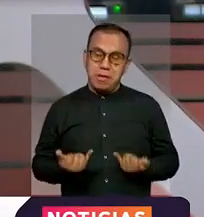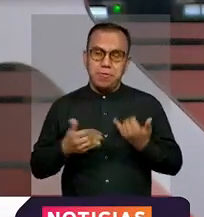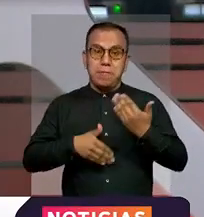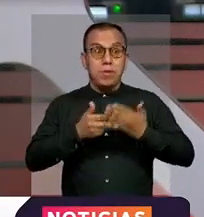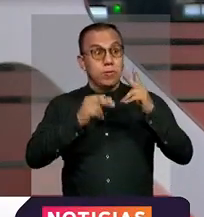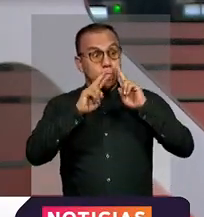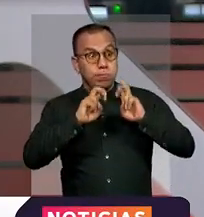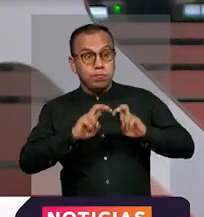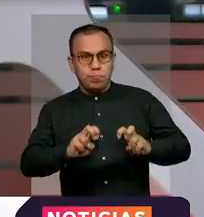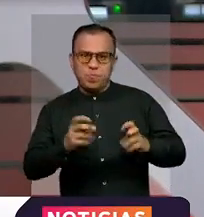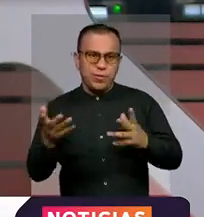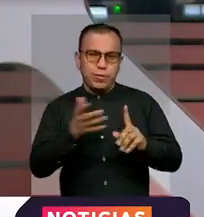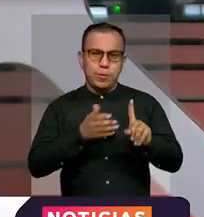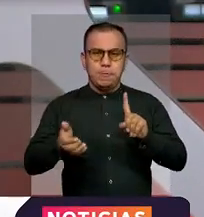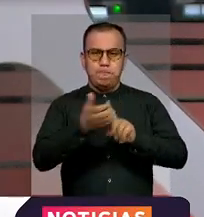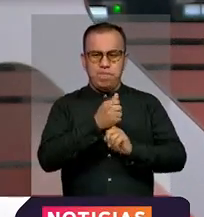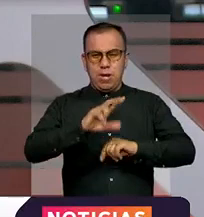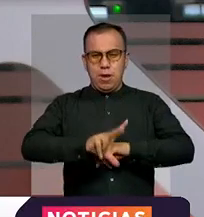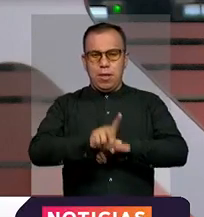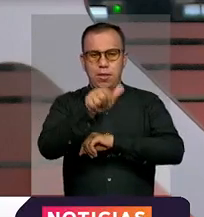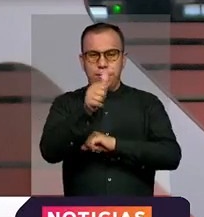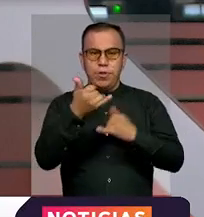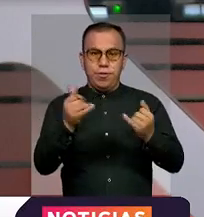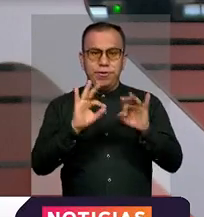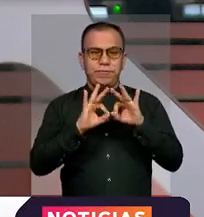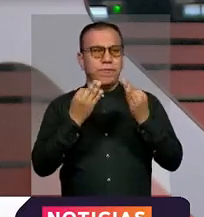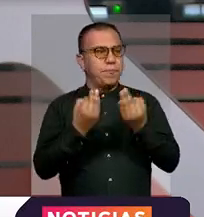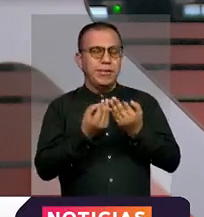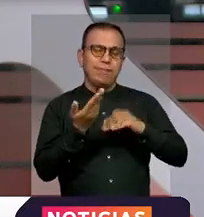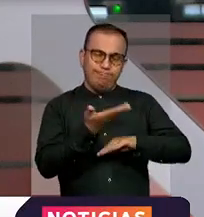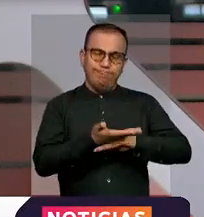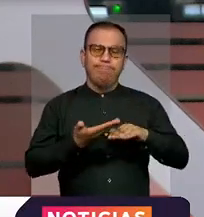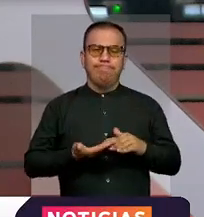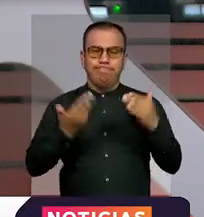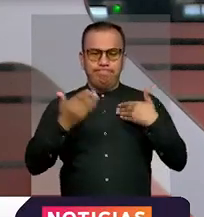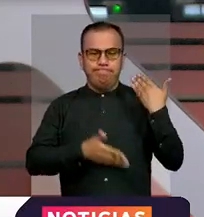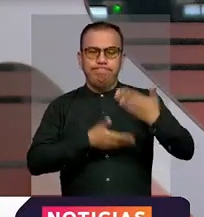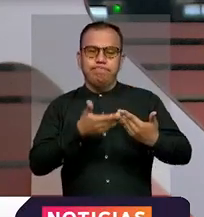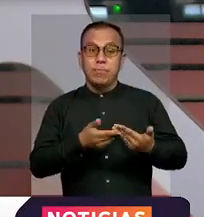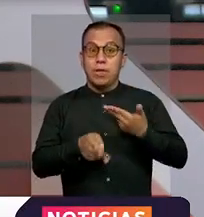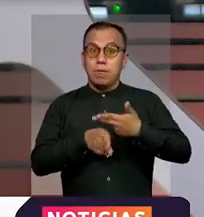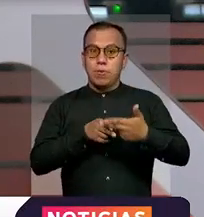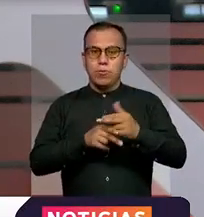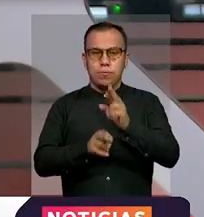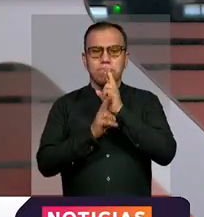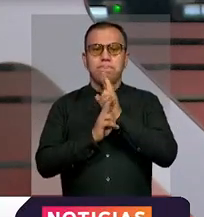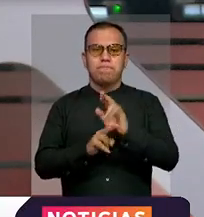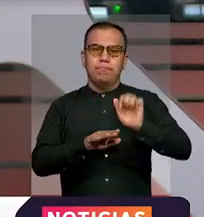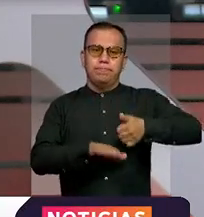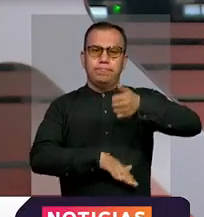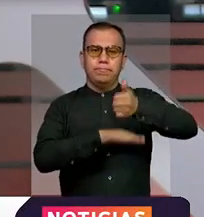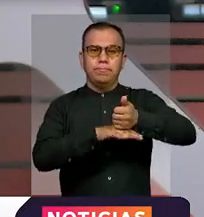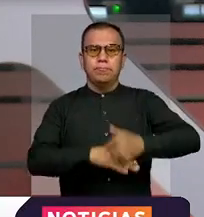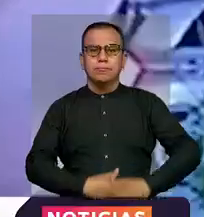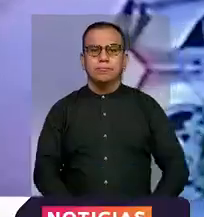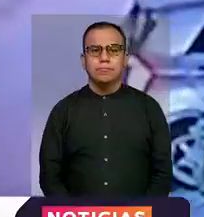la investigación para dar con el paradero de los ladrones, la familia solicita agilidad y pronta respuesta de las